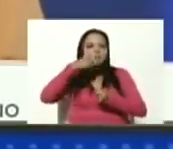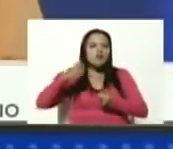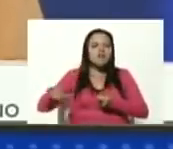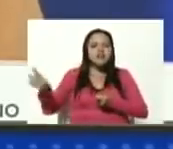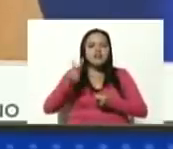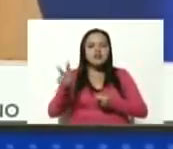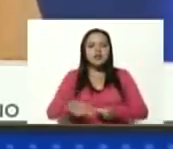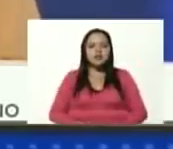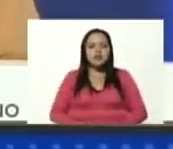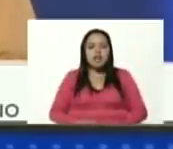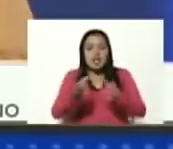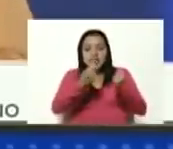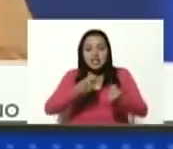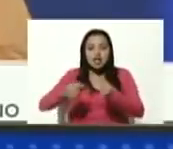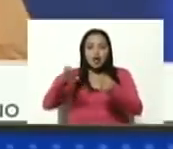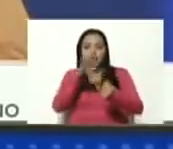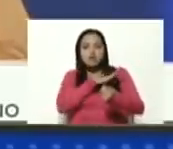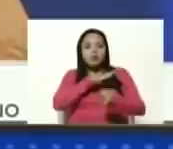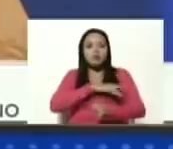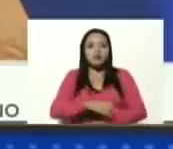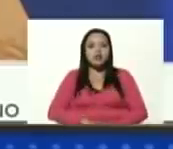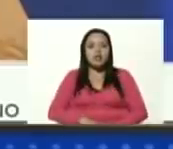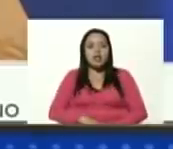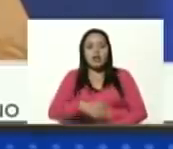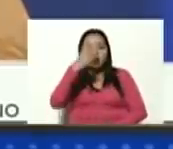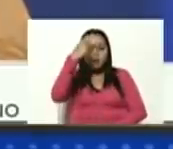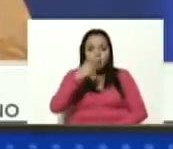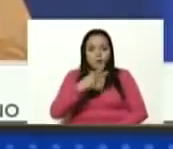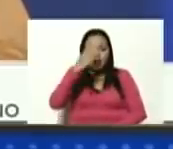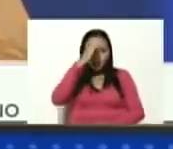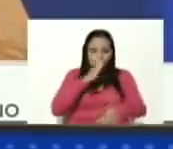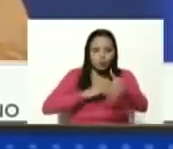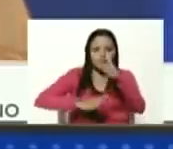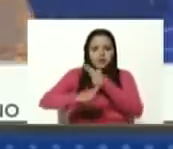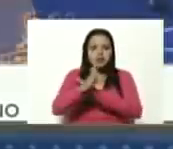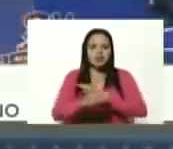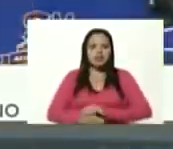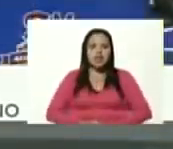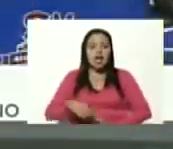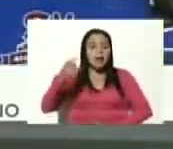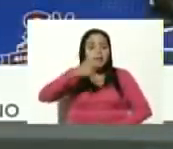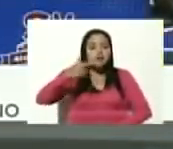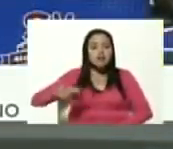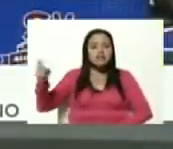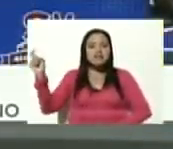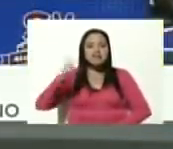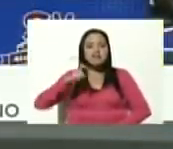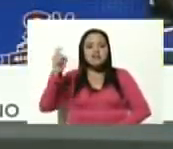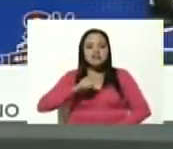las riquezas que le pertenecen a los pobres, a los humildes, a los necesitados.